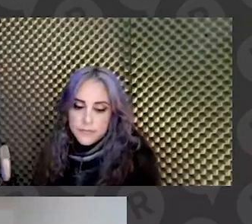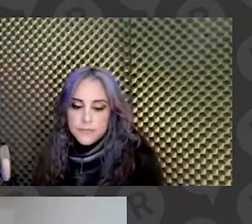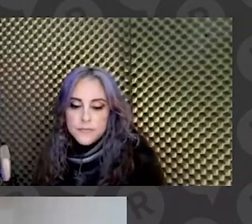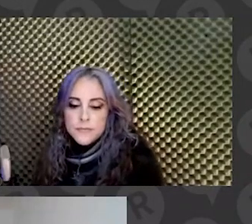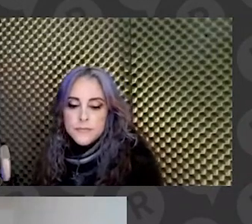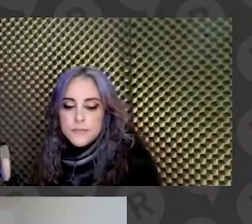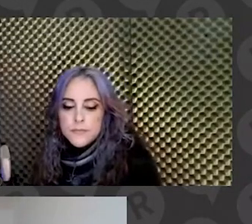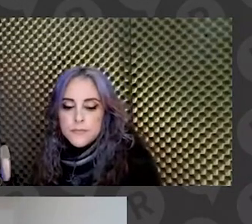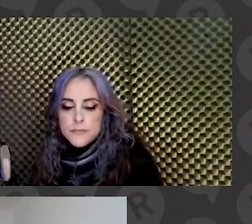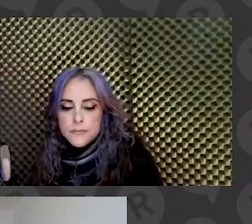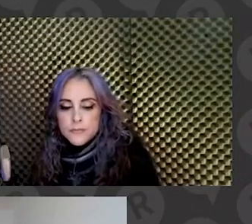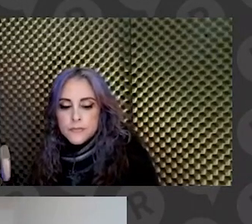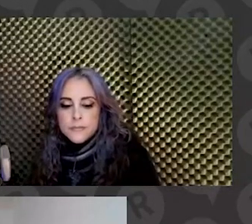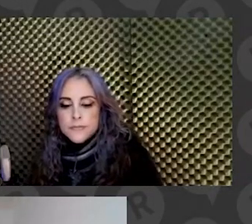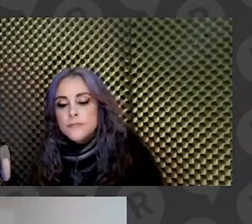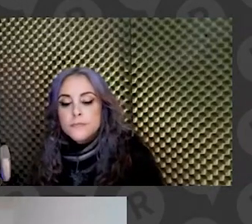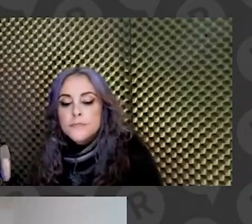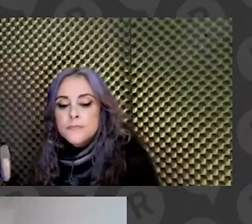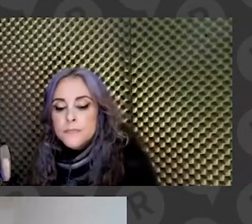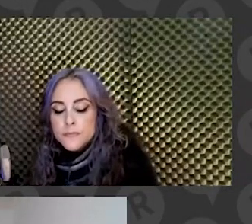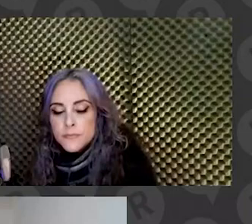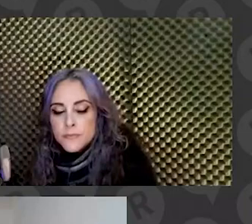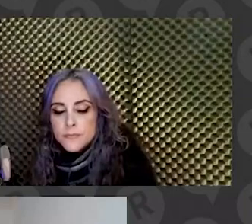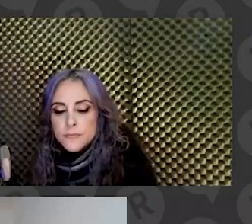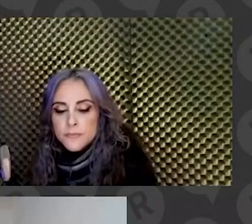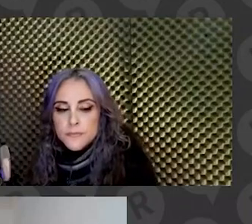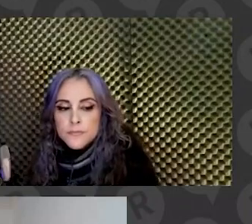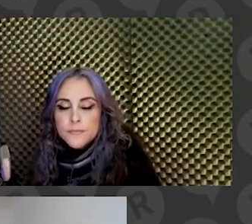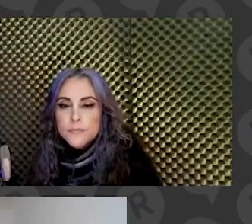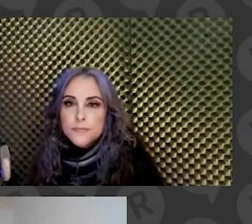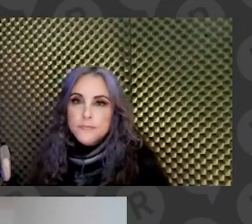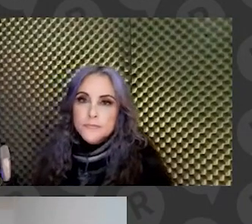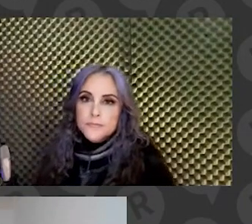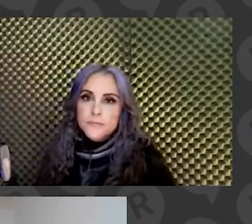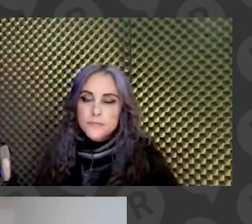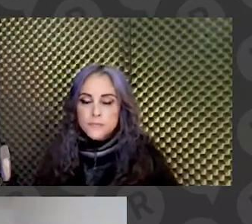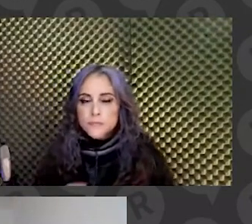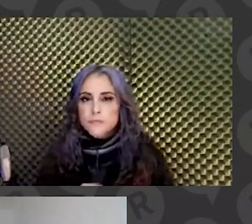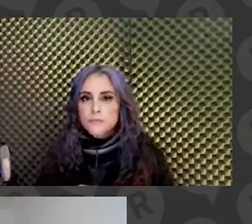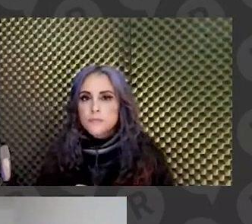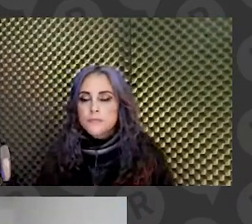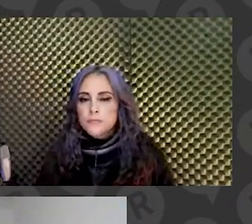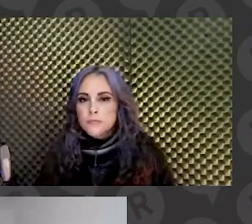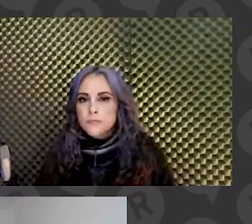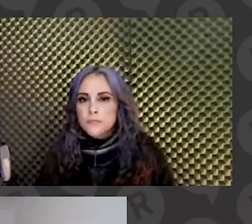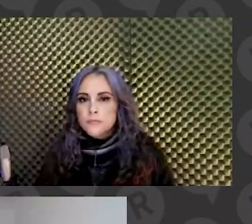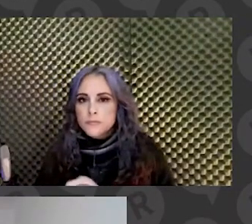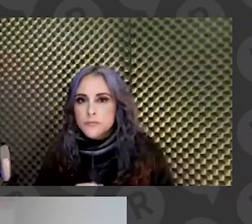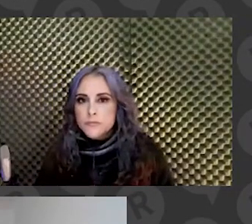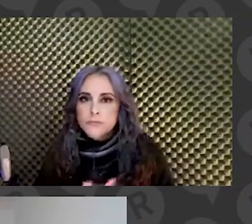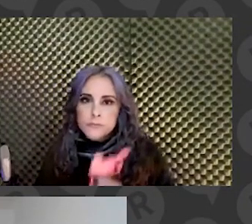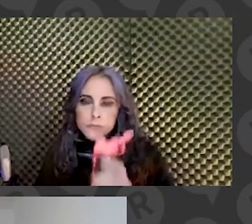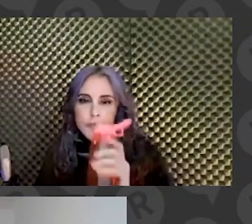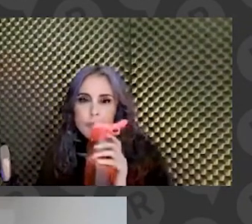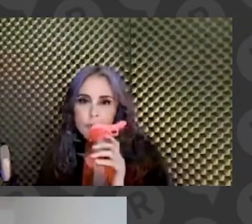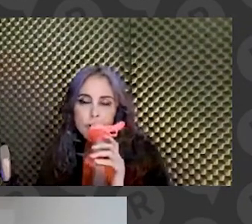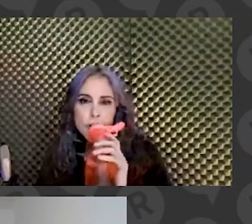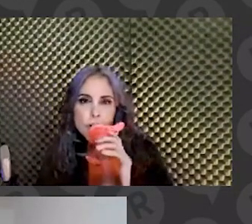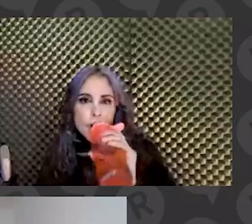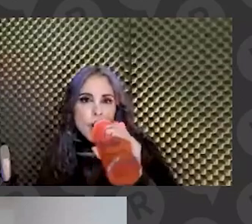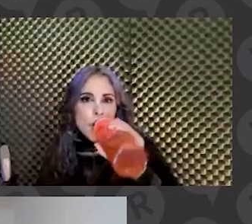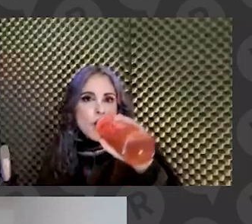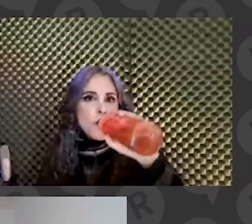que ocurrió durante la época del foxismo y el calderonato, que fue precisamente la problemática de los secuestros.